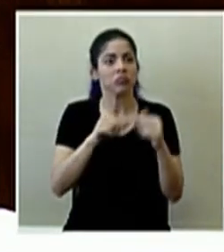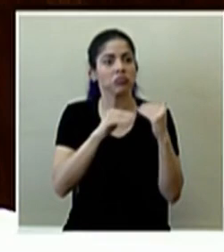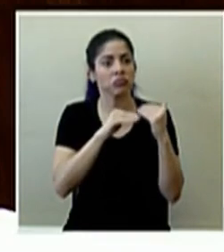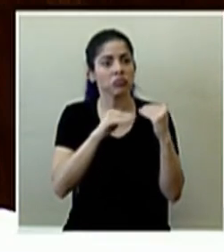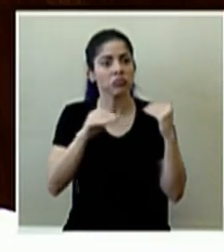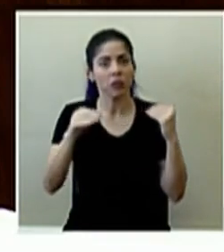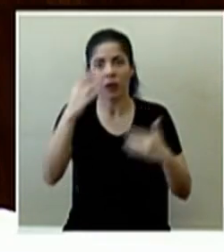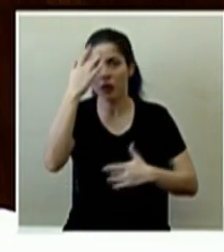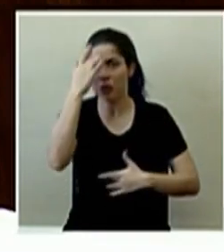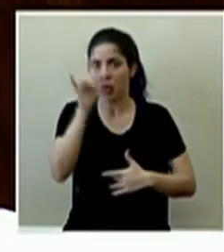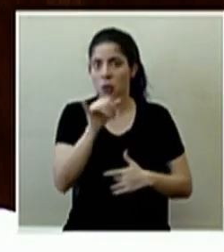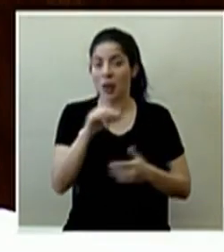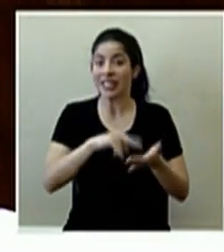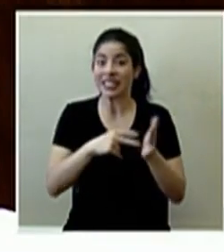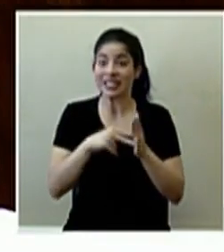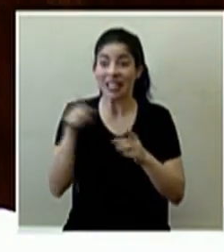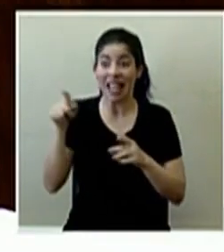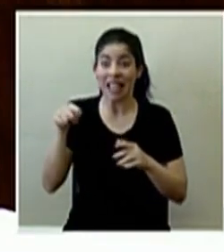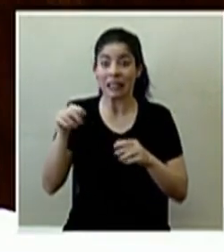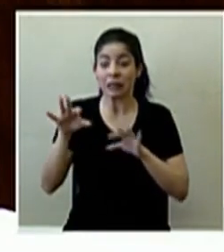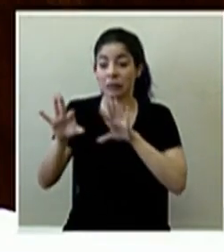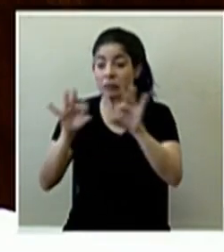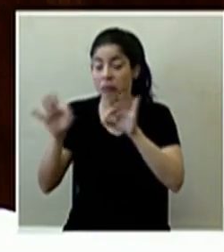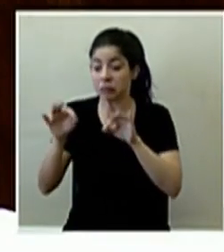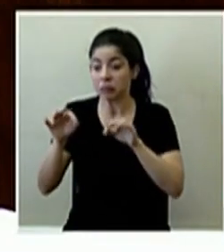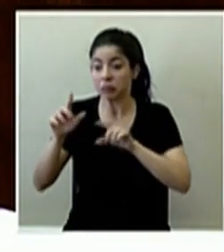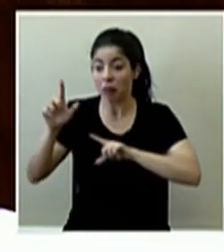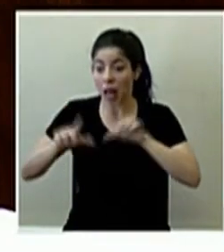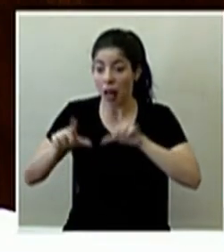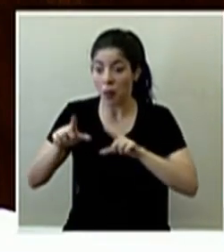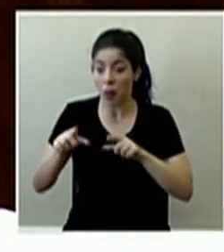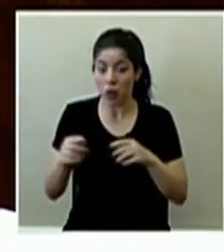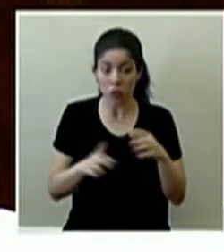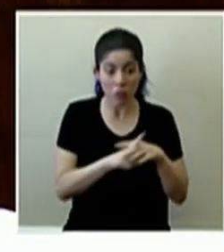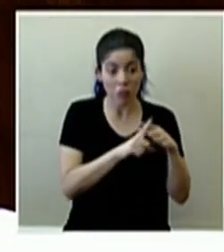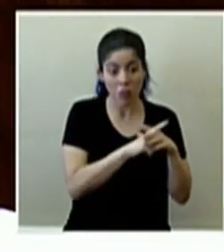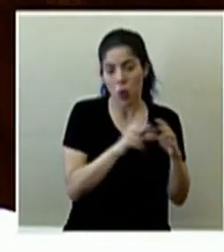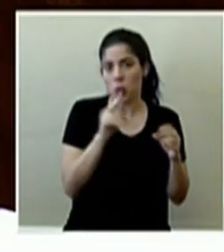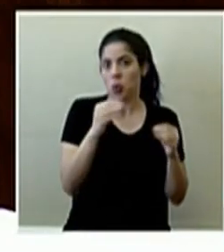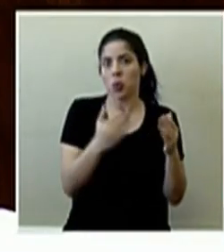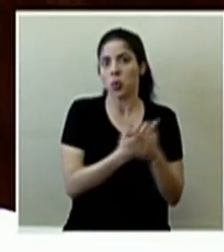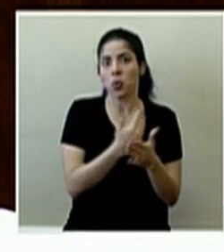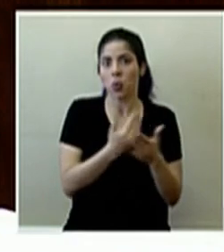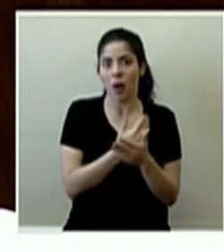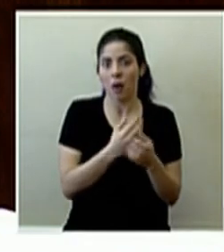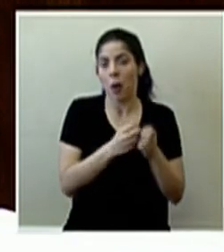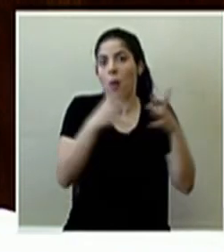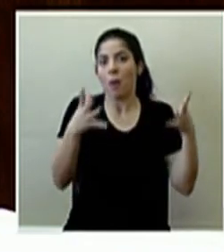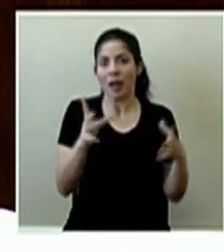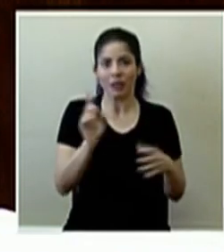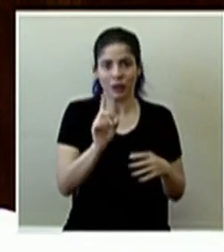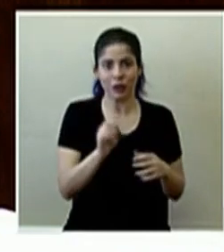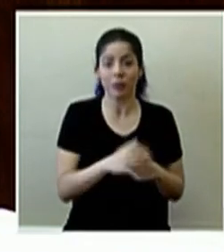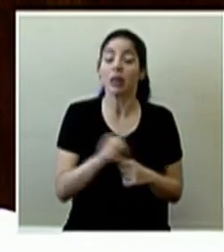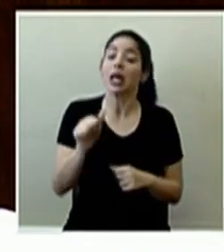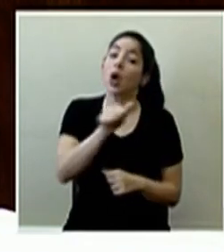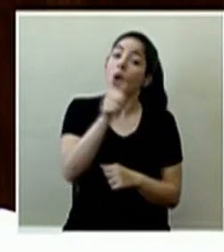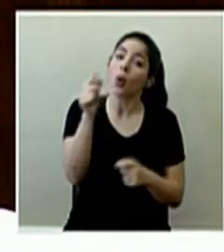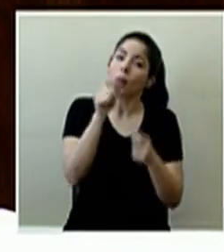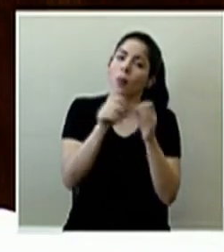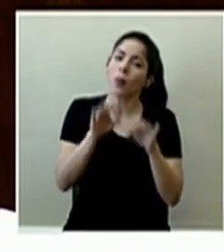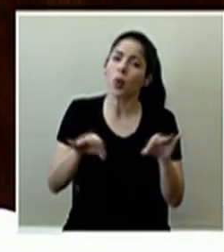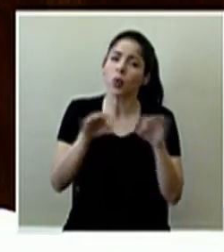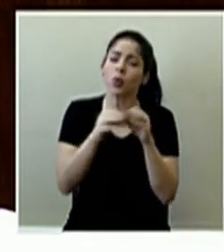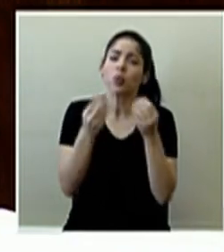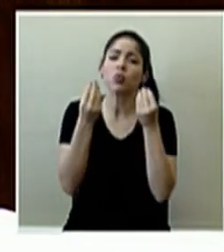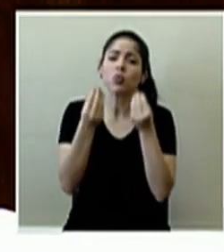de casos. Es decir, no tenemos ese gran número de casos de vigilancia de laboratorio Centinela. Y también otro factor importante,